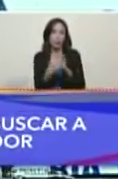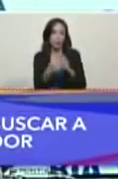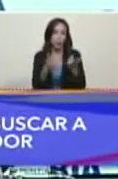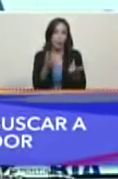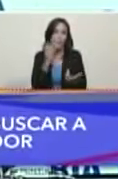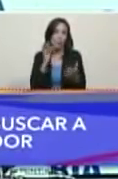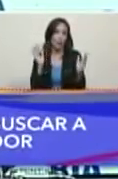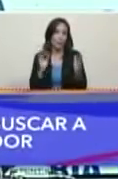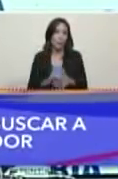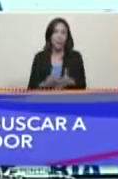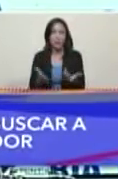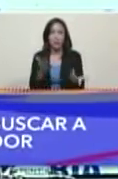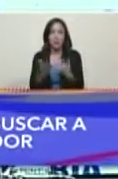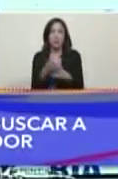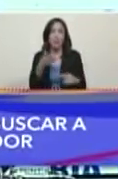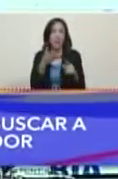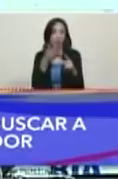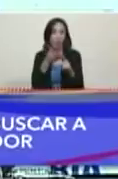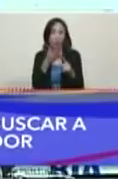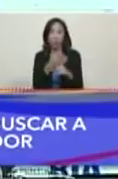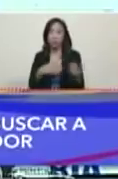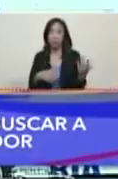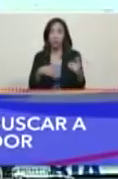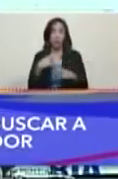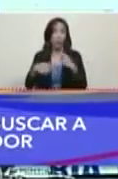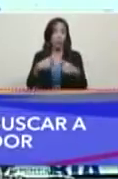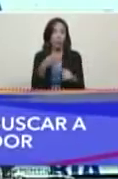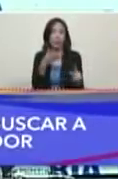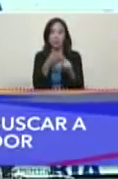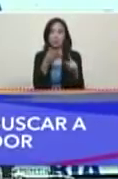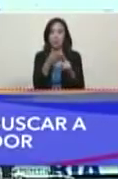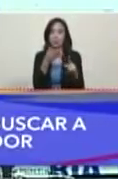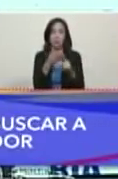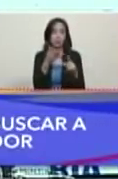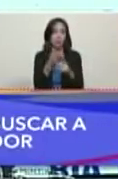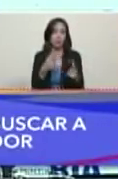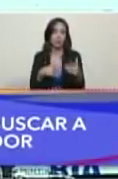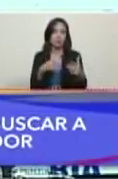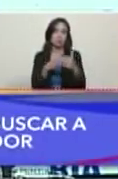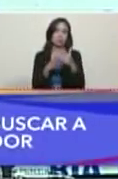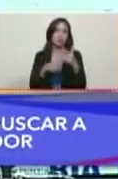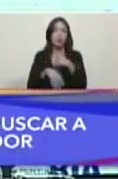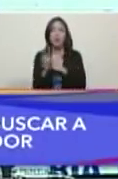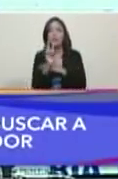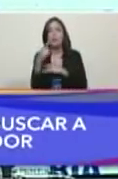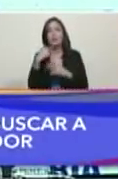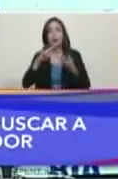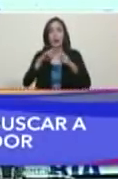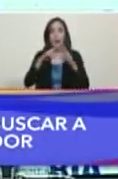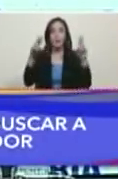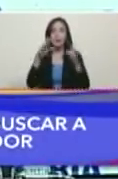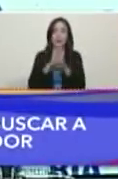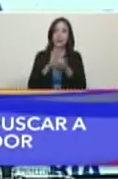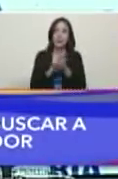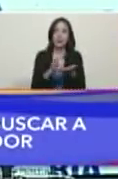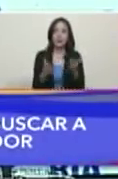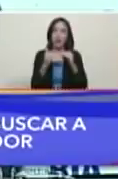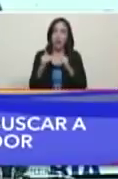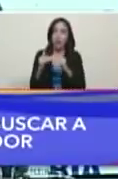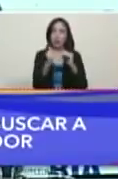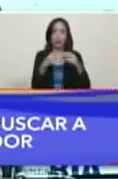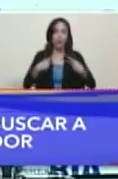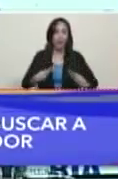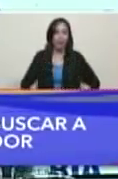de conspiración y acoso permanente contra Venezuela. Y Venezuela tiene derecho a la paz, a la tranquilidad, a la